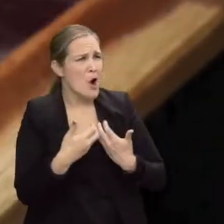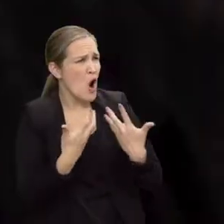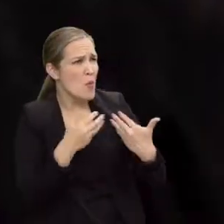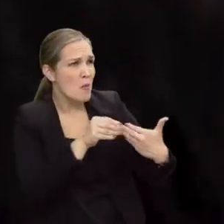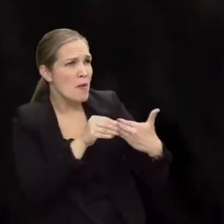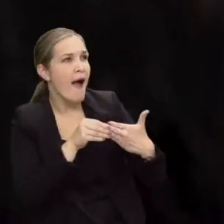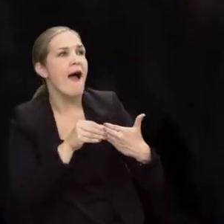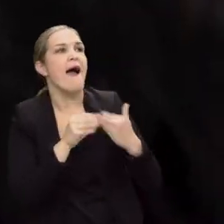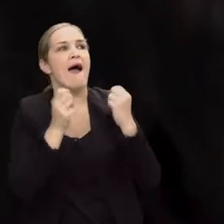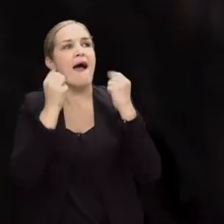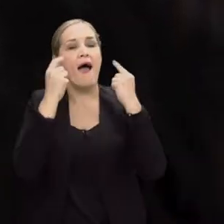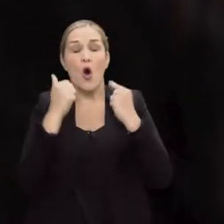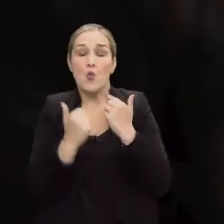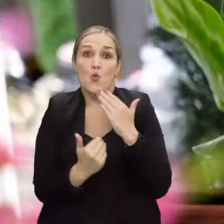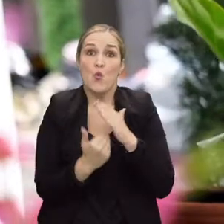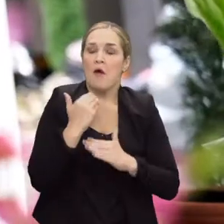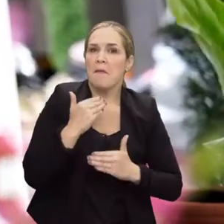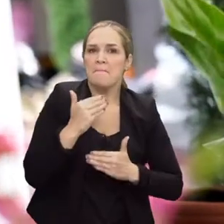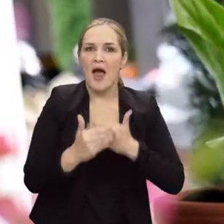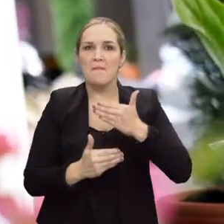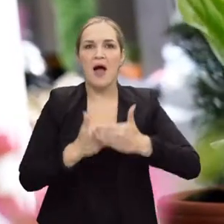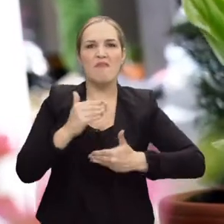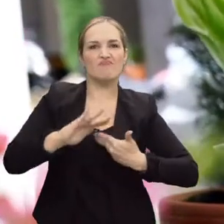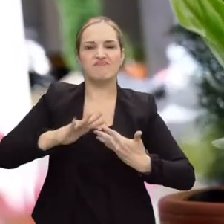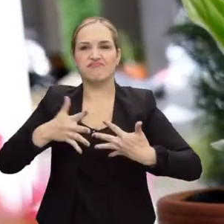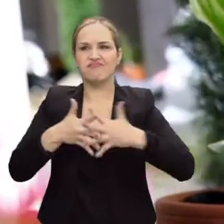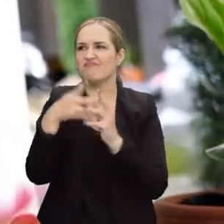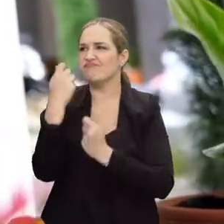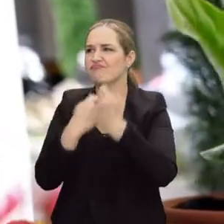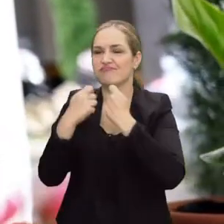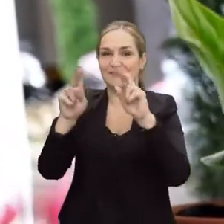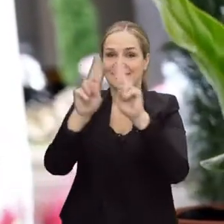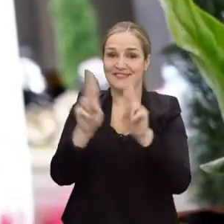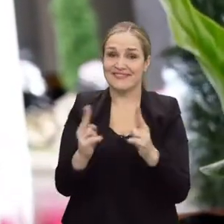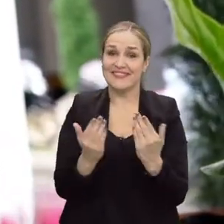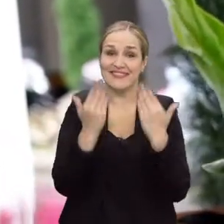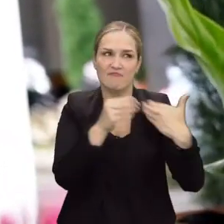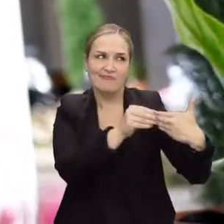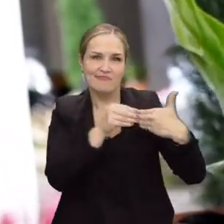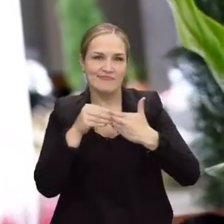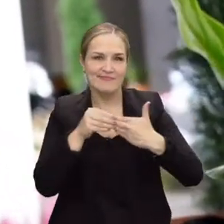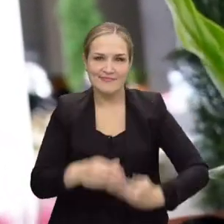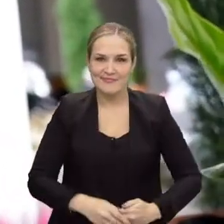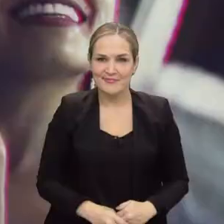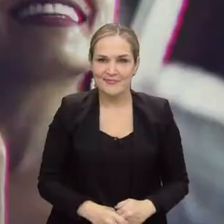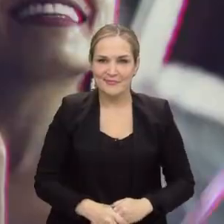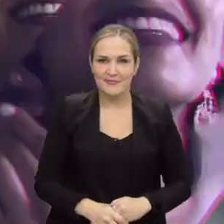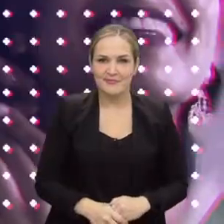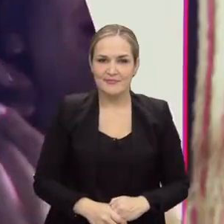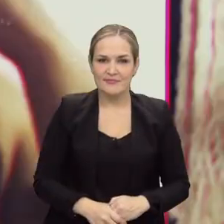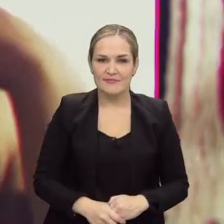para podernos orientar a nosotros emprendedores que somos pues nuevos en todo este proceso del comercio electrónico.